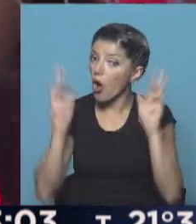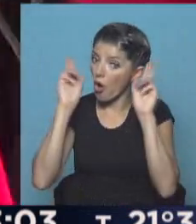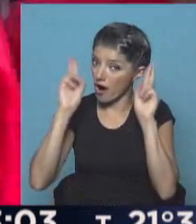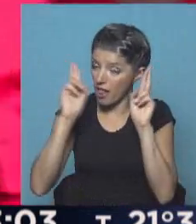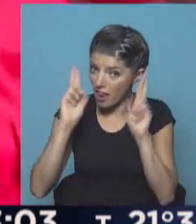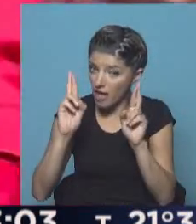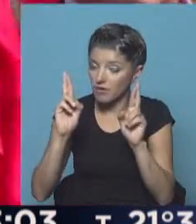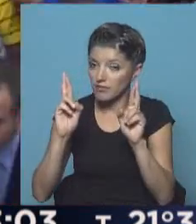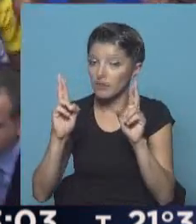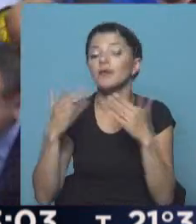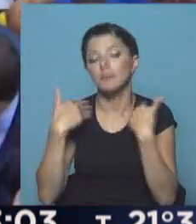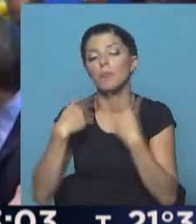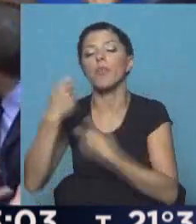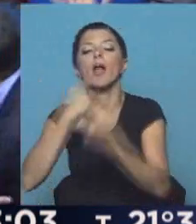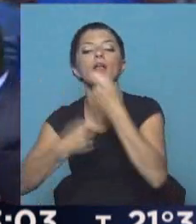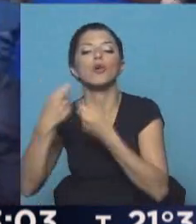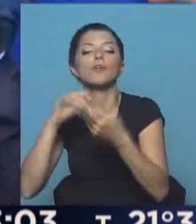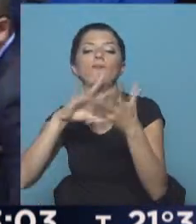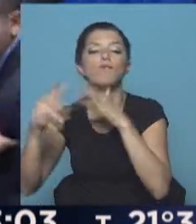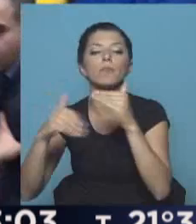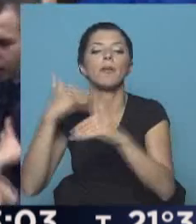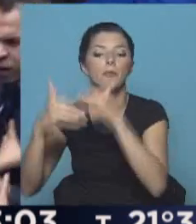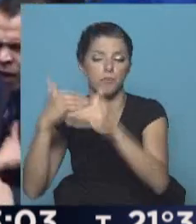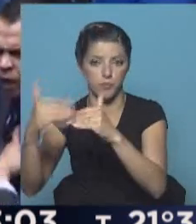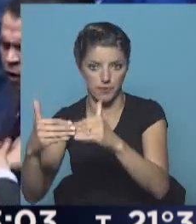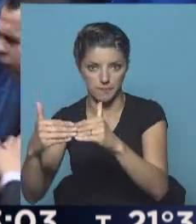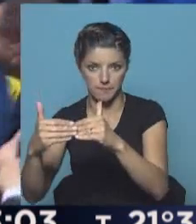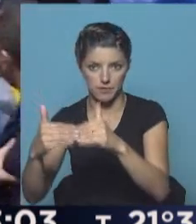esto, se pueda negociar alguna forma de transición para que